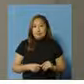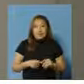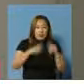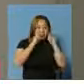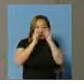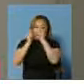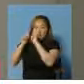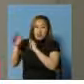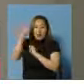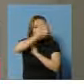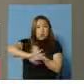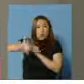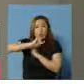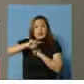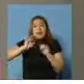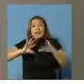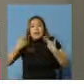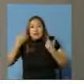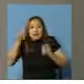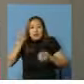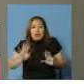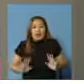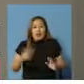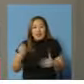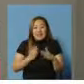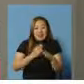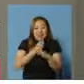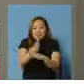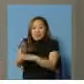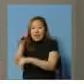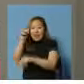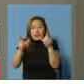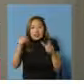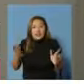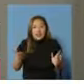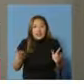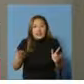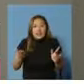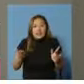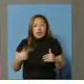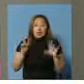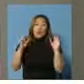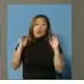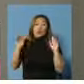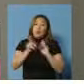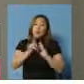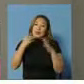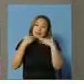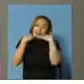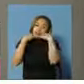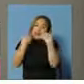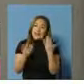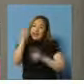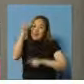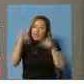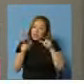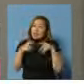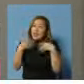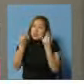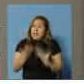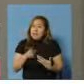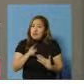recorremos la provincia porque es la única forma que tenemos de llegar a la gente. Yo por suerte estoy agradecido, a mí la gente me trata